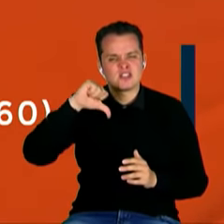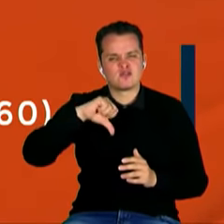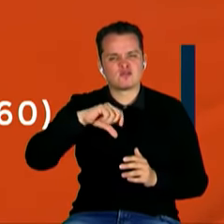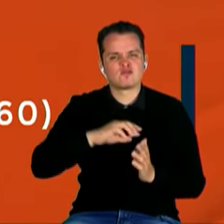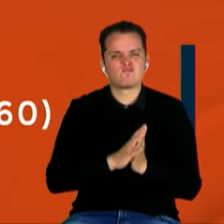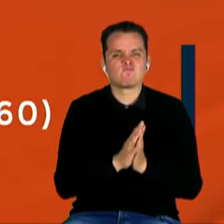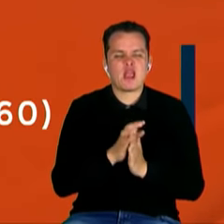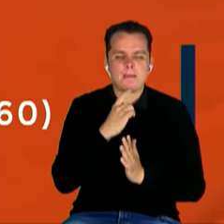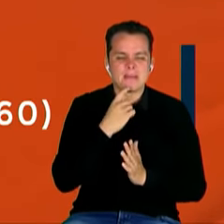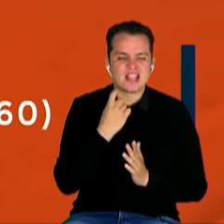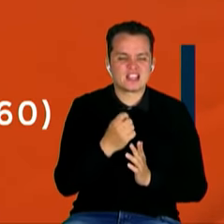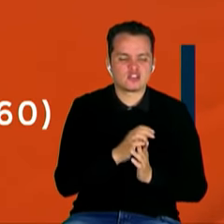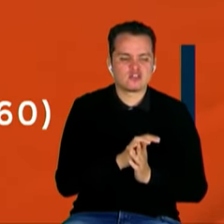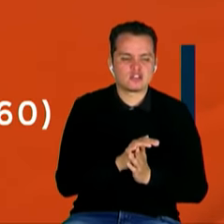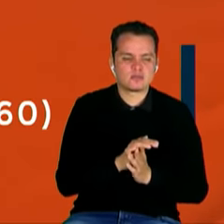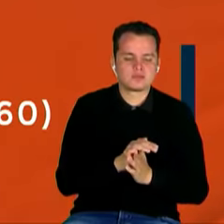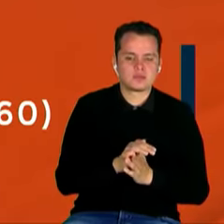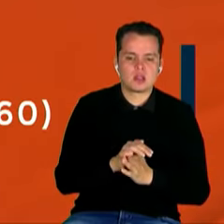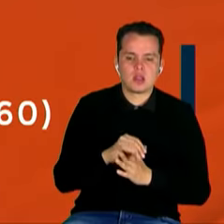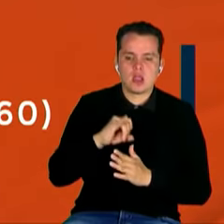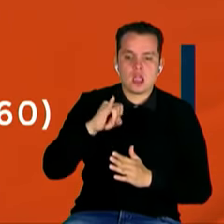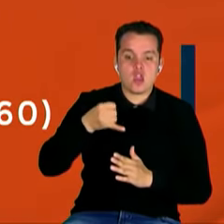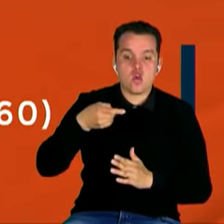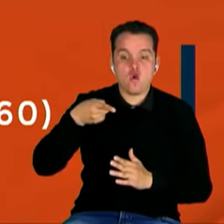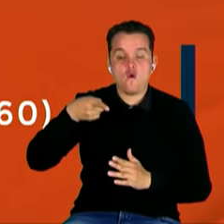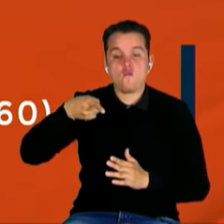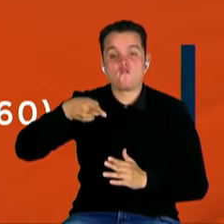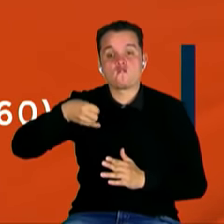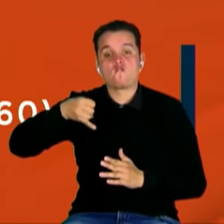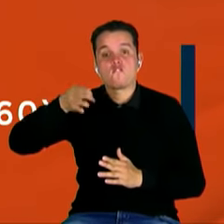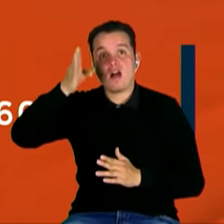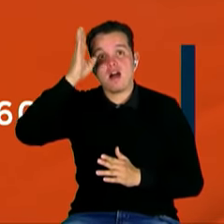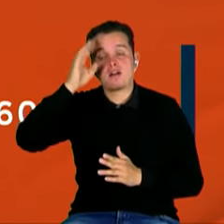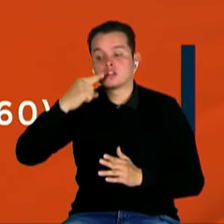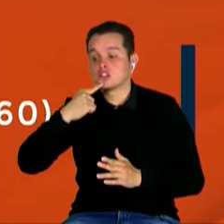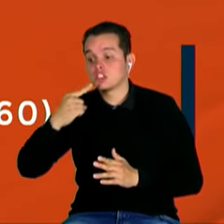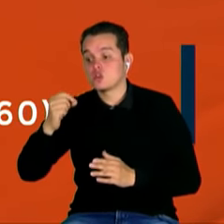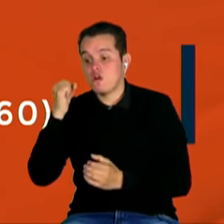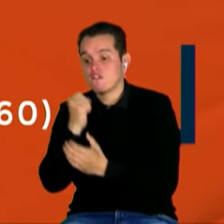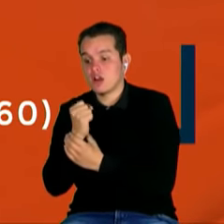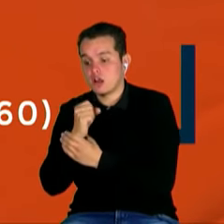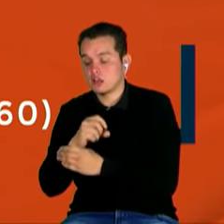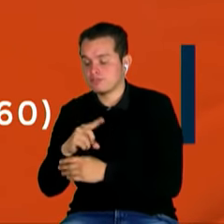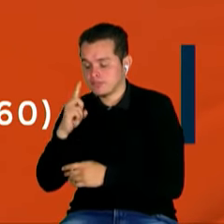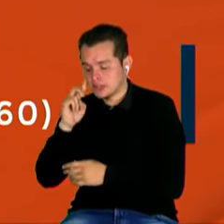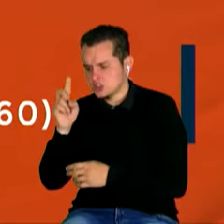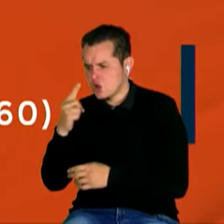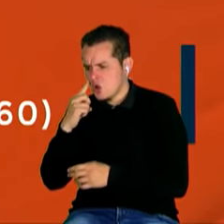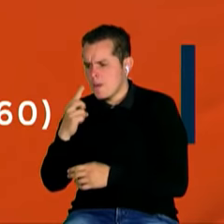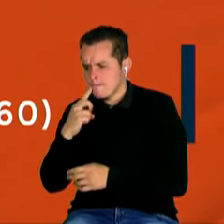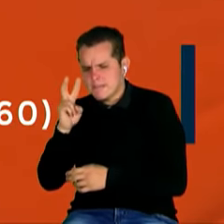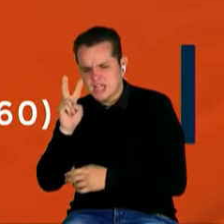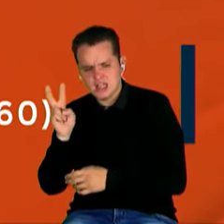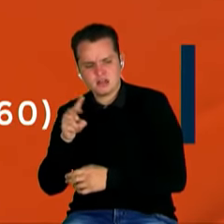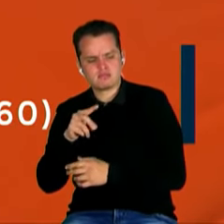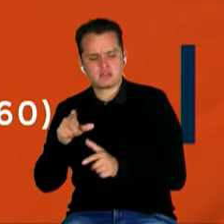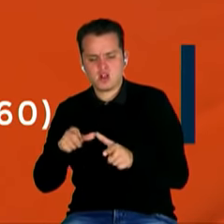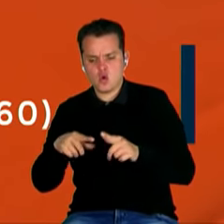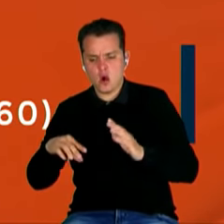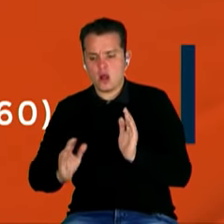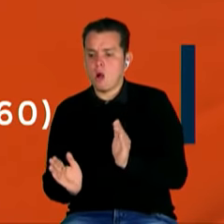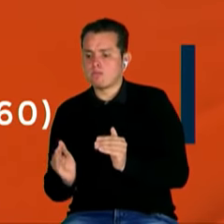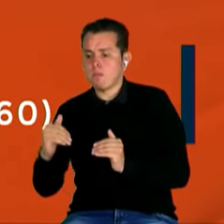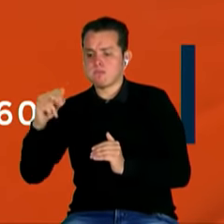Jehová dijo a Abraham, después que Lot se apartó de él: alza ahora tus ojos y mira desde el lugar